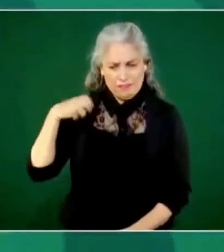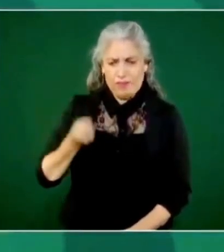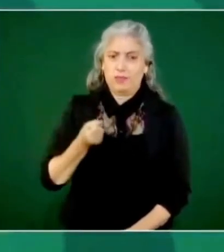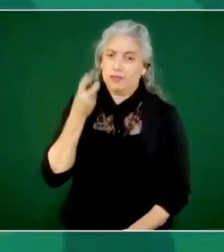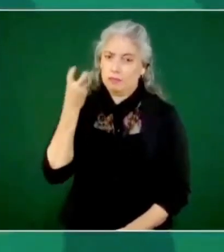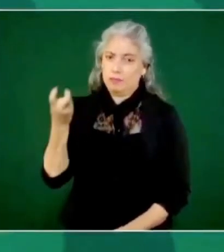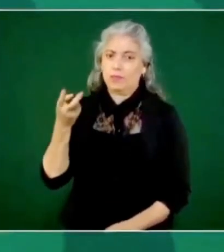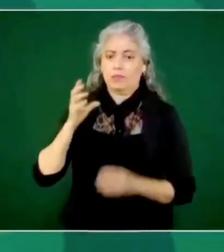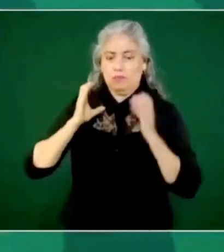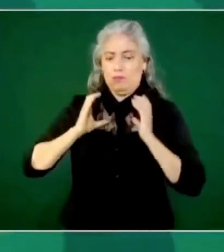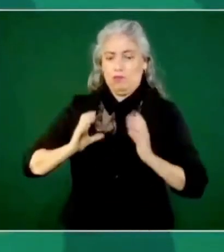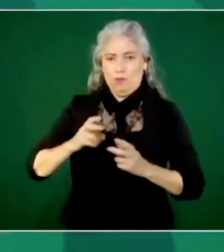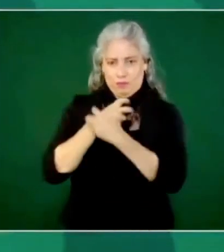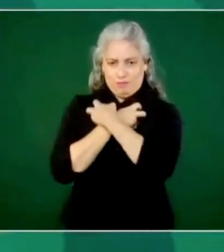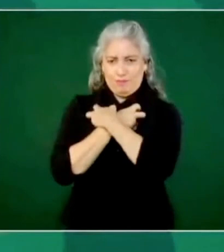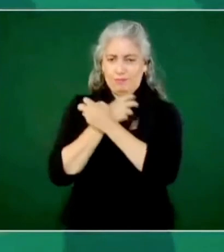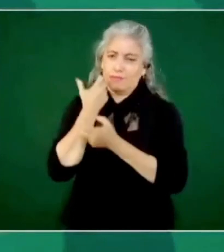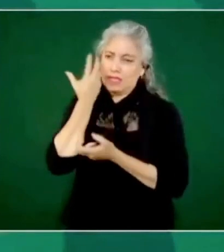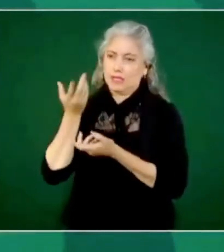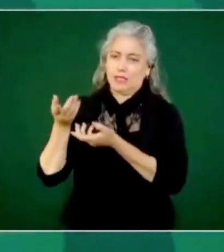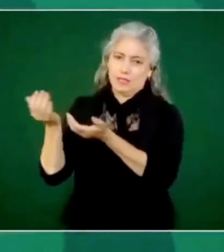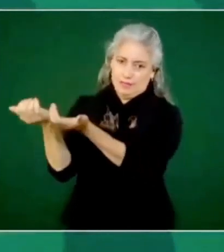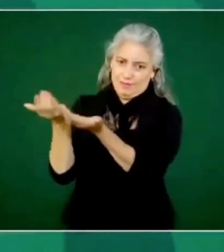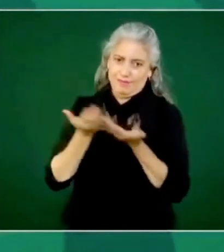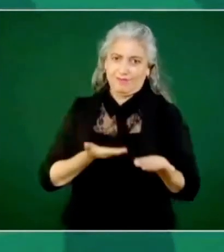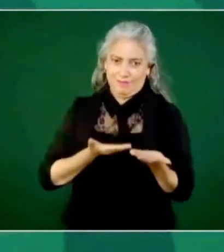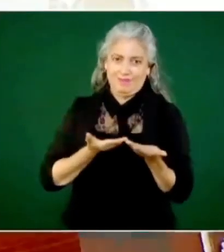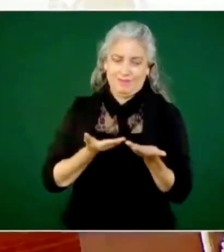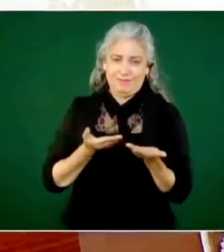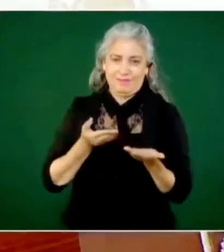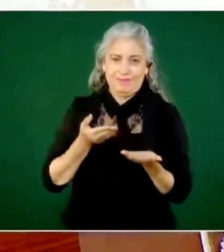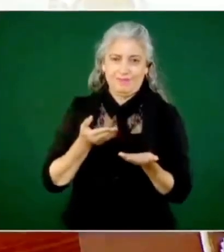por sus ideales revolucionarios.